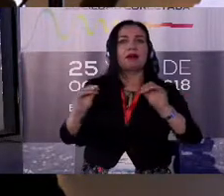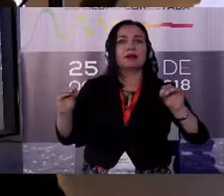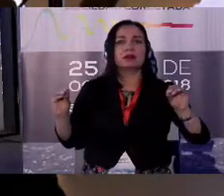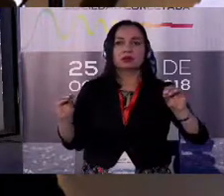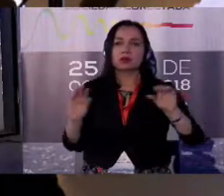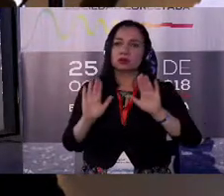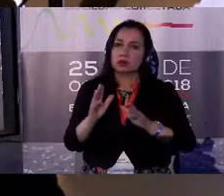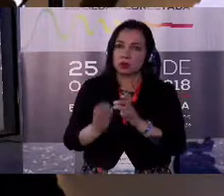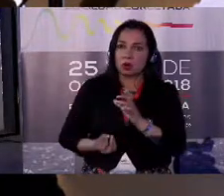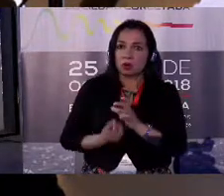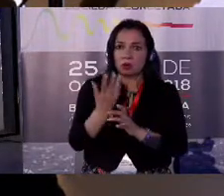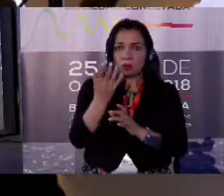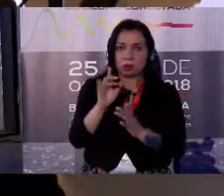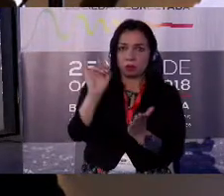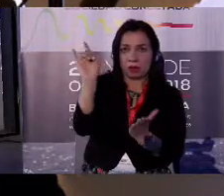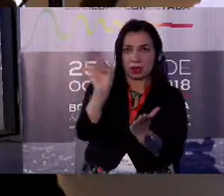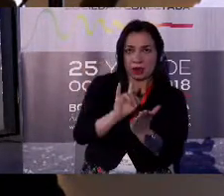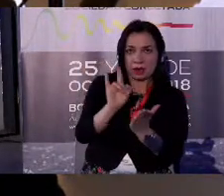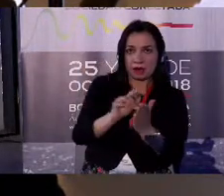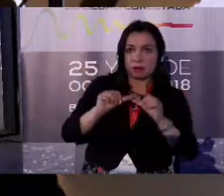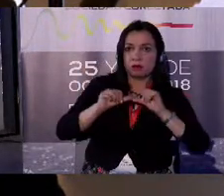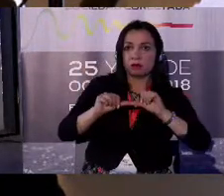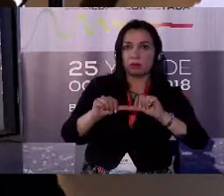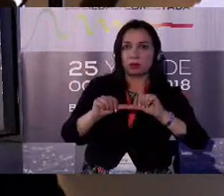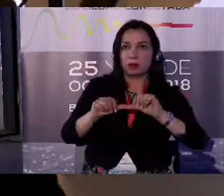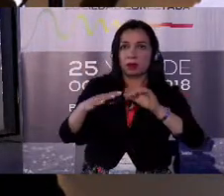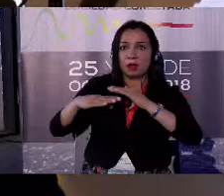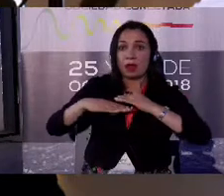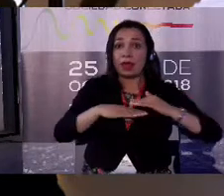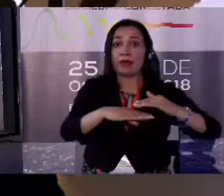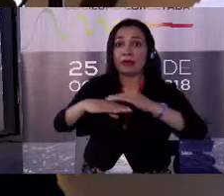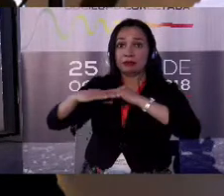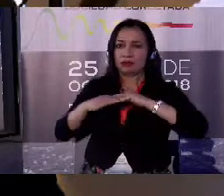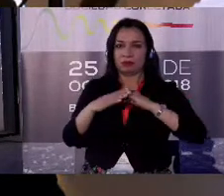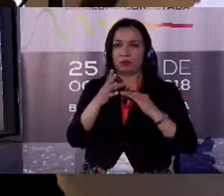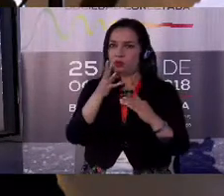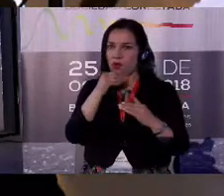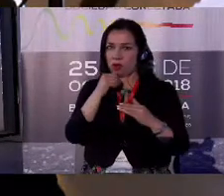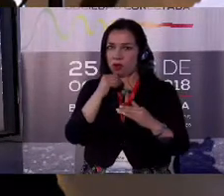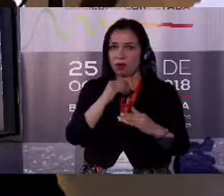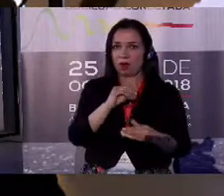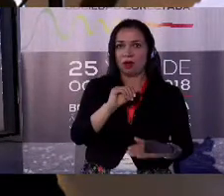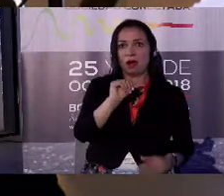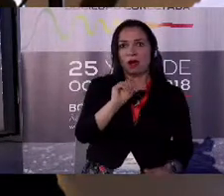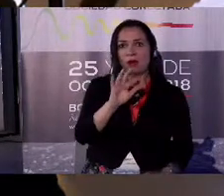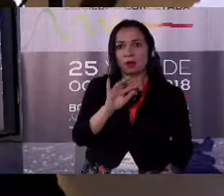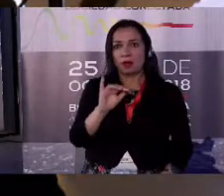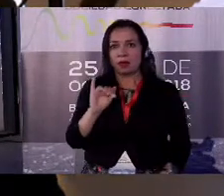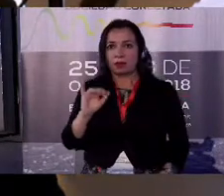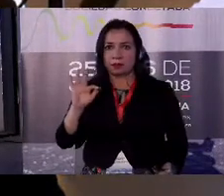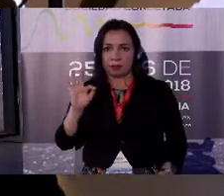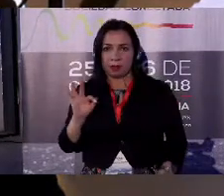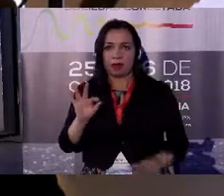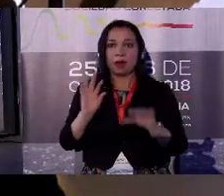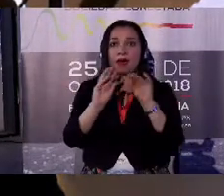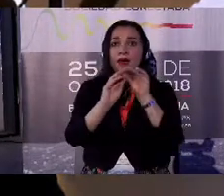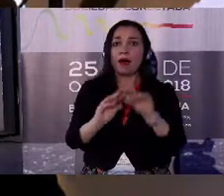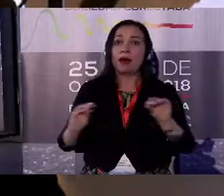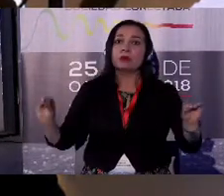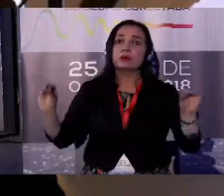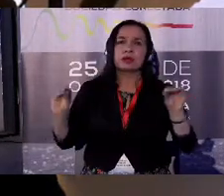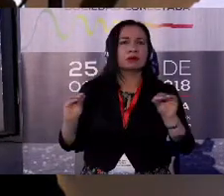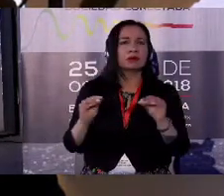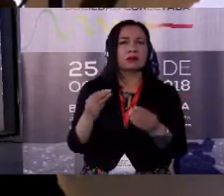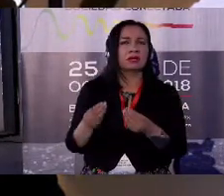es un producto inalámbrico fijo no estandarizado. Lo que AT&T ha anunciado y vamos a desplegar